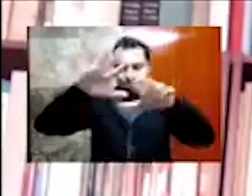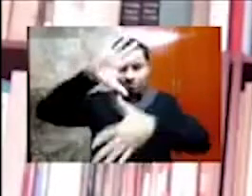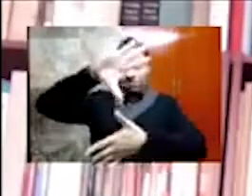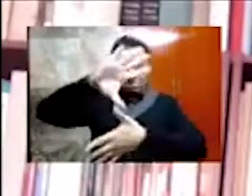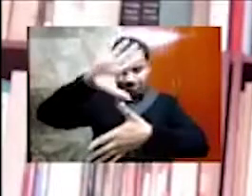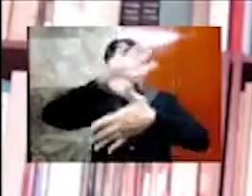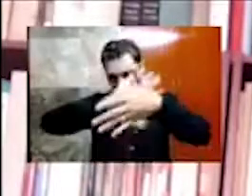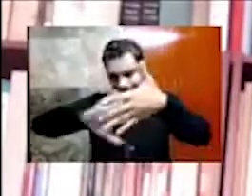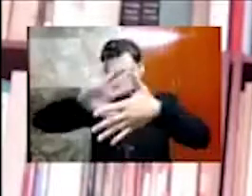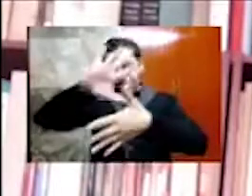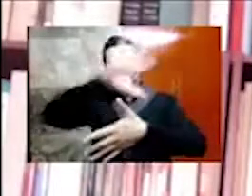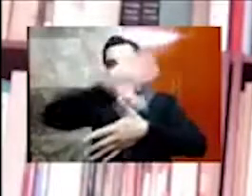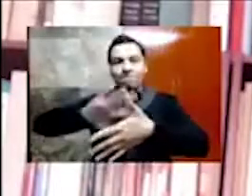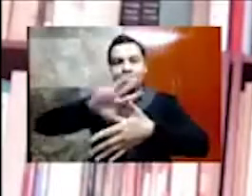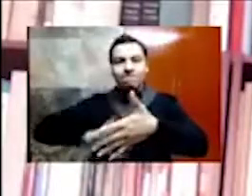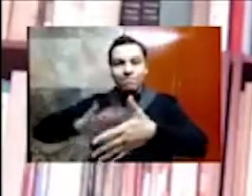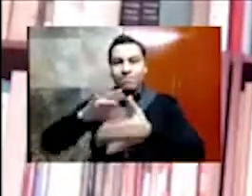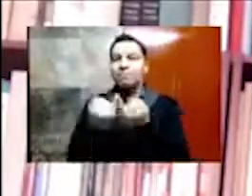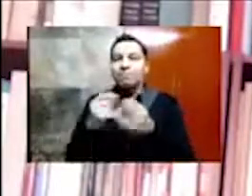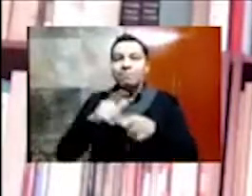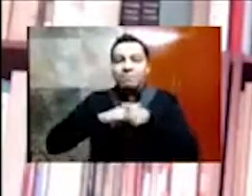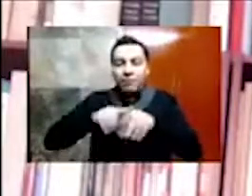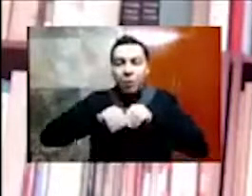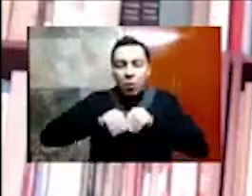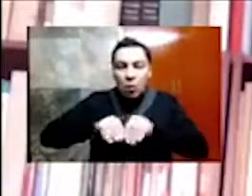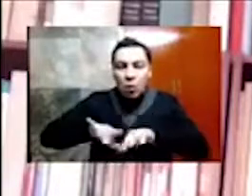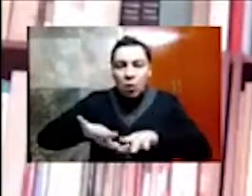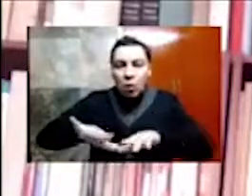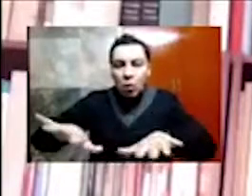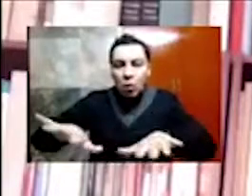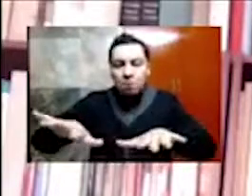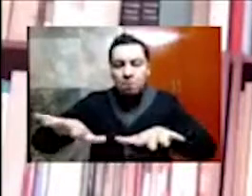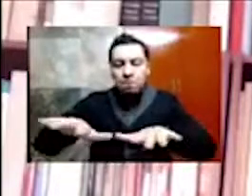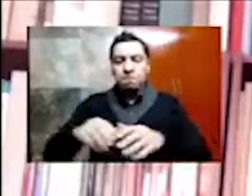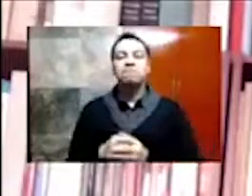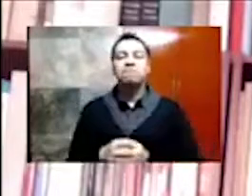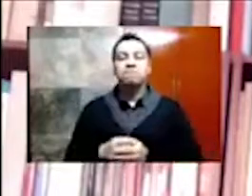muy diversa en cuanto a la composición étnica.